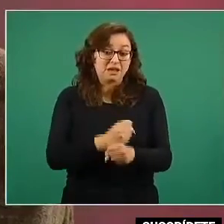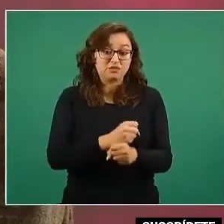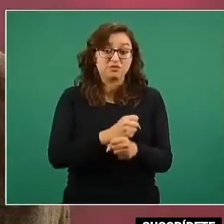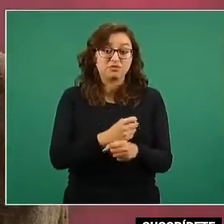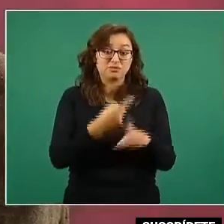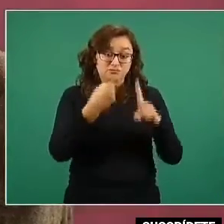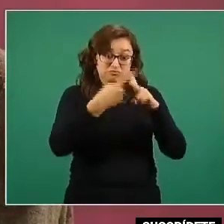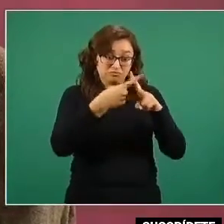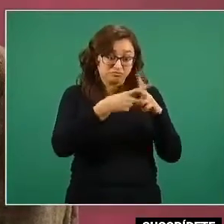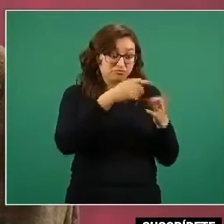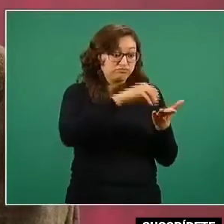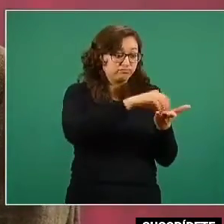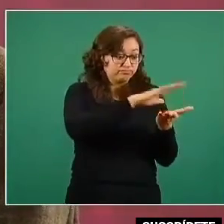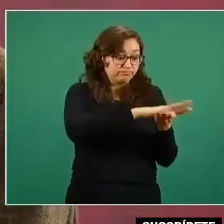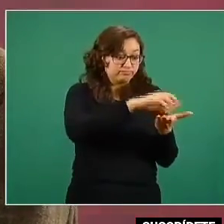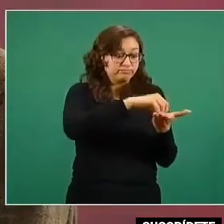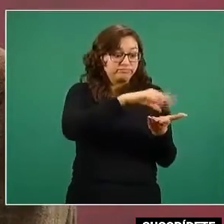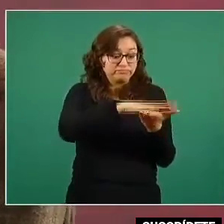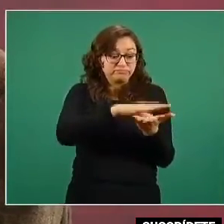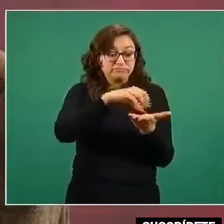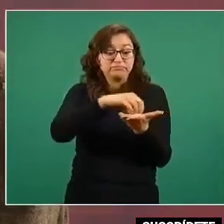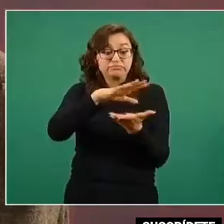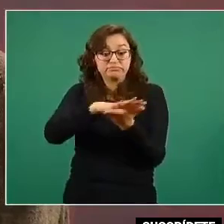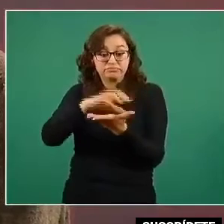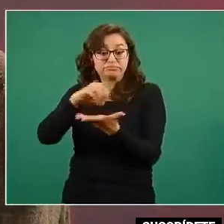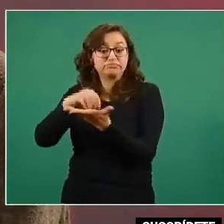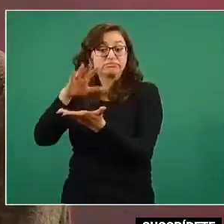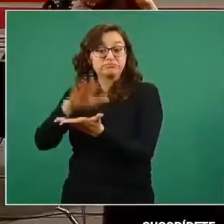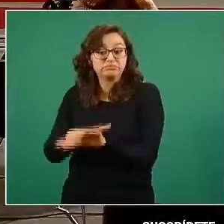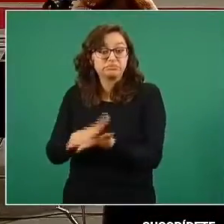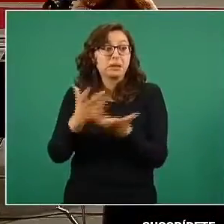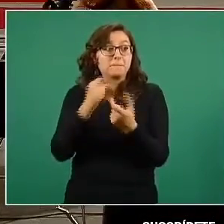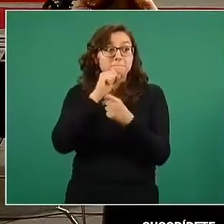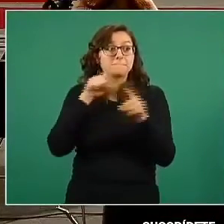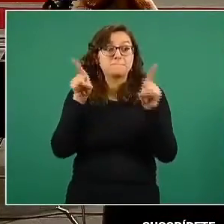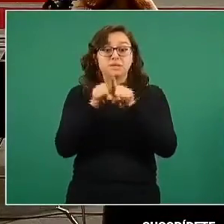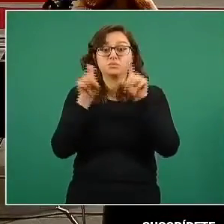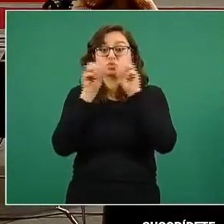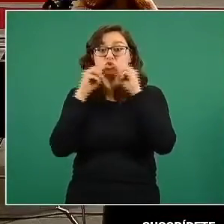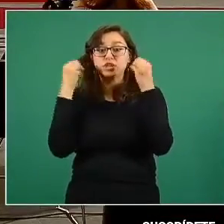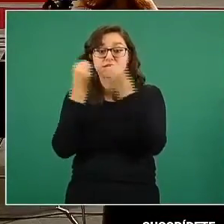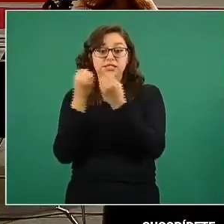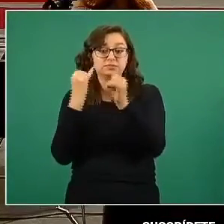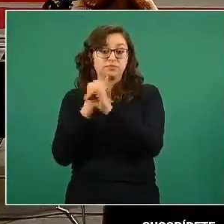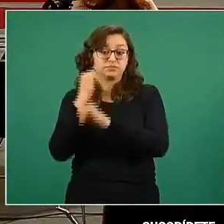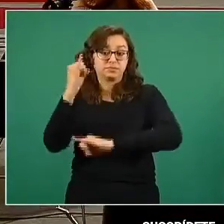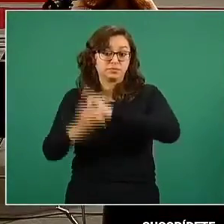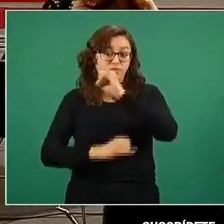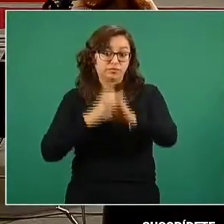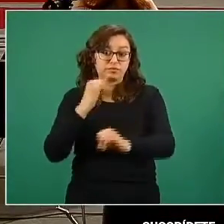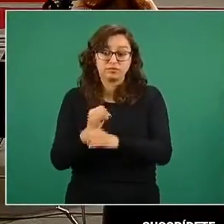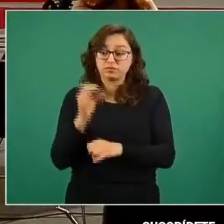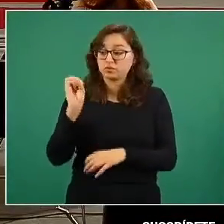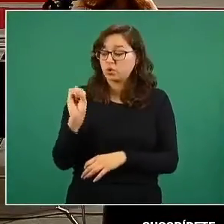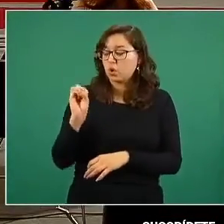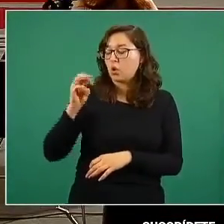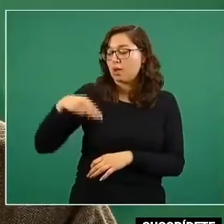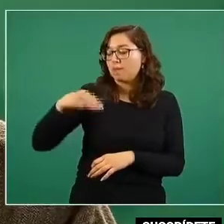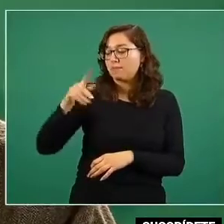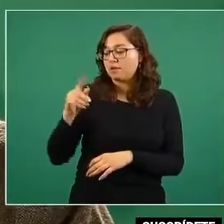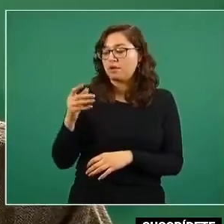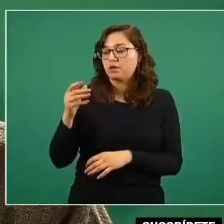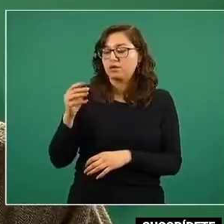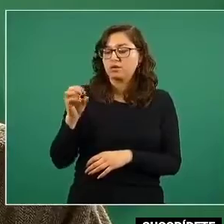personas técnicamente calificadas, incluso de organismos internacionales, la Organización Mundial de la Salud, la